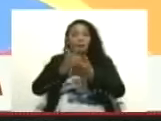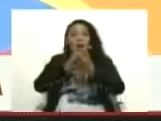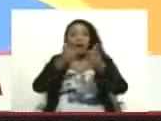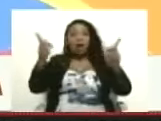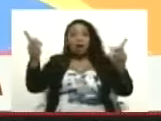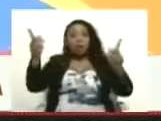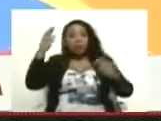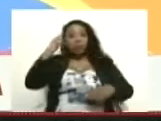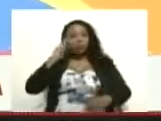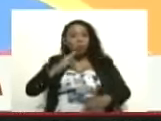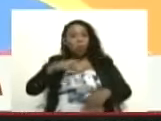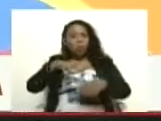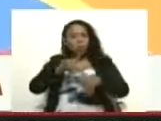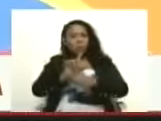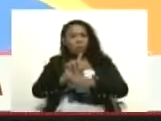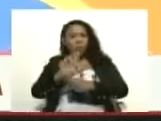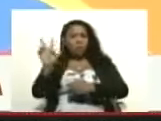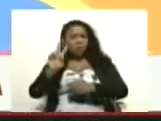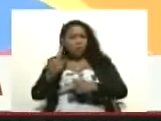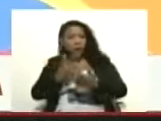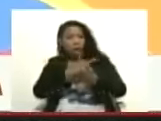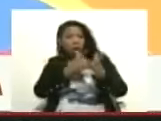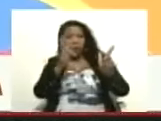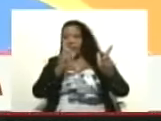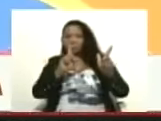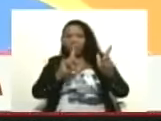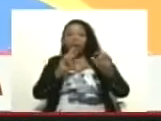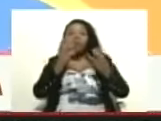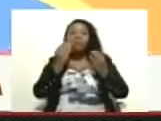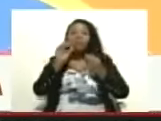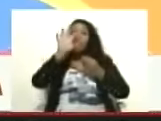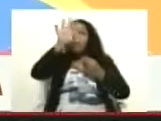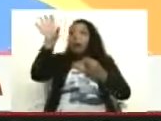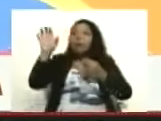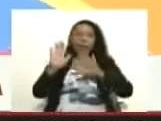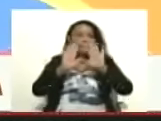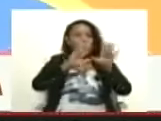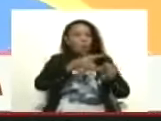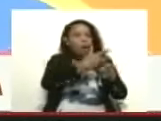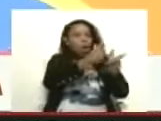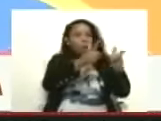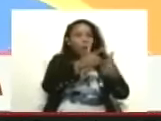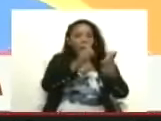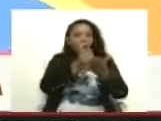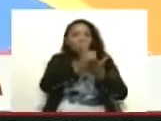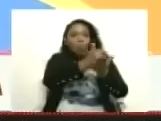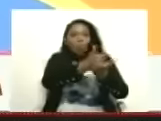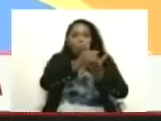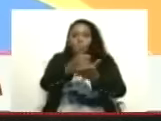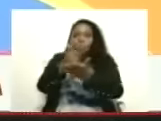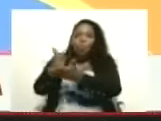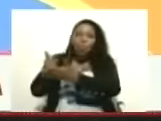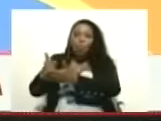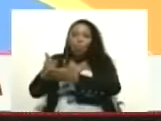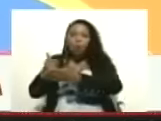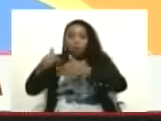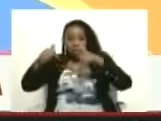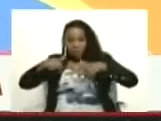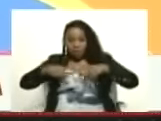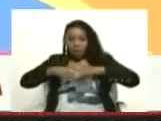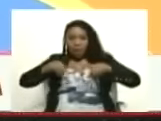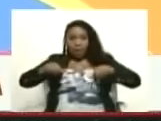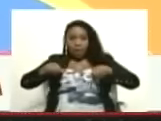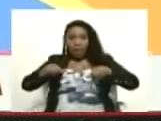liberó no solamente Venezuela sino muchos países de este continente y corrió definitivamente de este suelo al